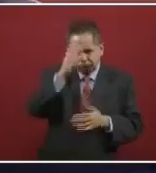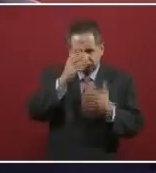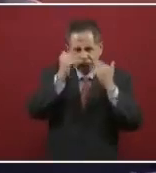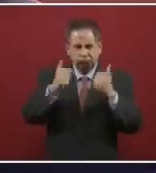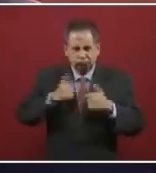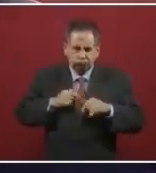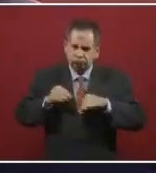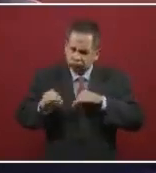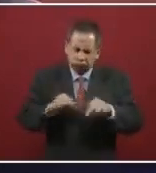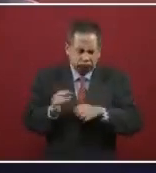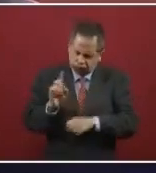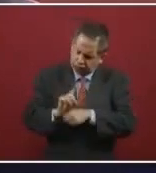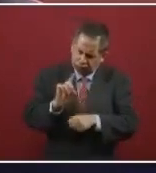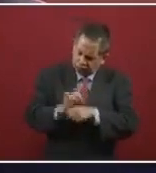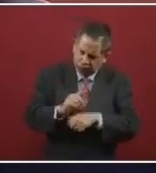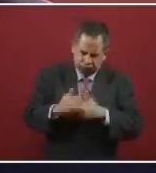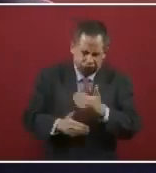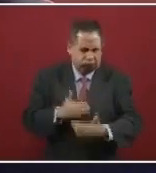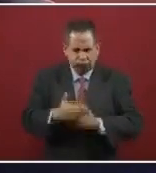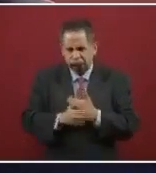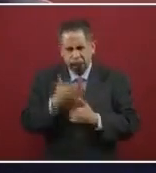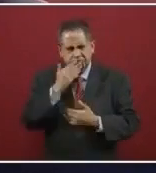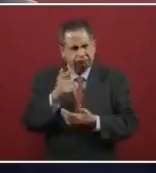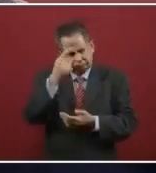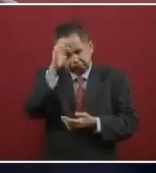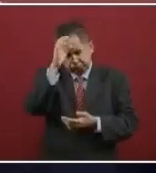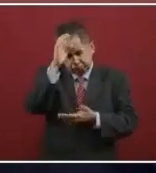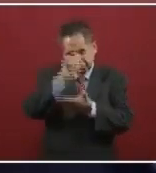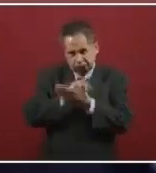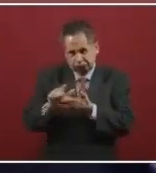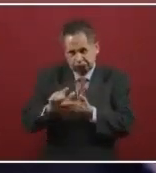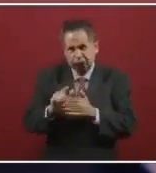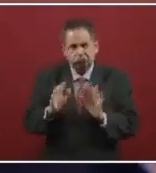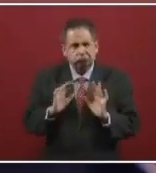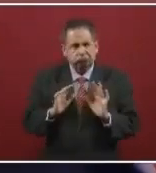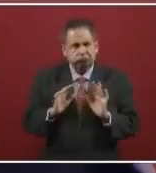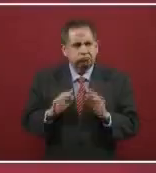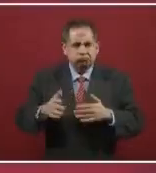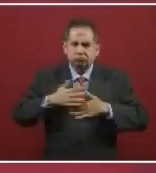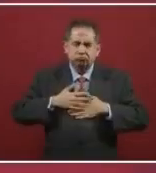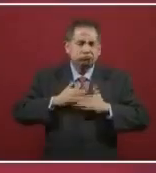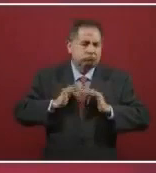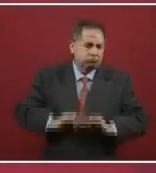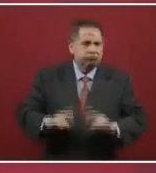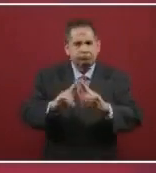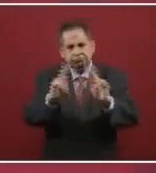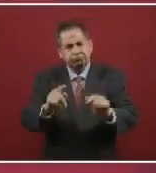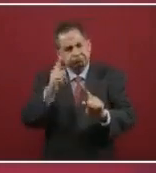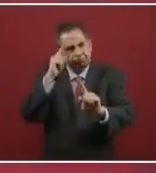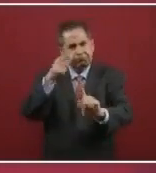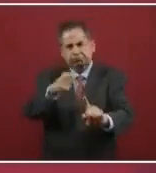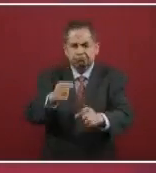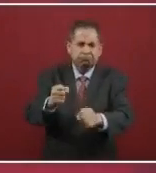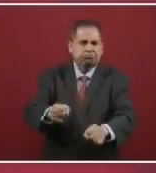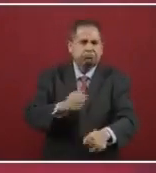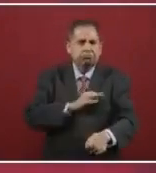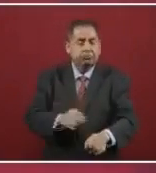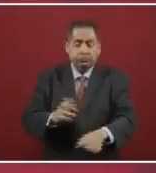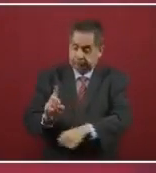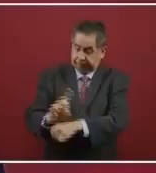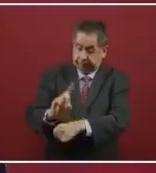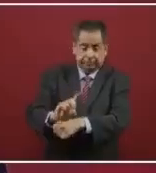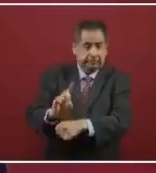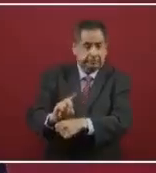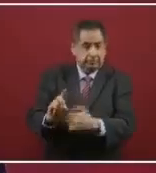estoy trabajando todos los días para garantizar la paz y la tranquilidad en el país, todos los